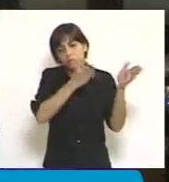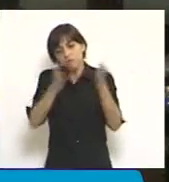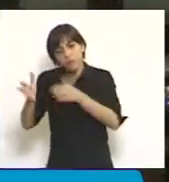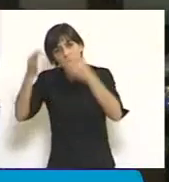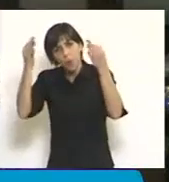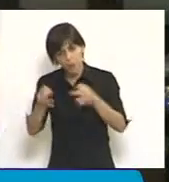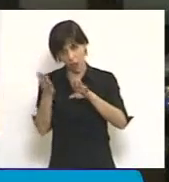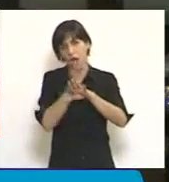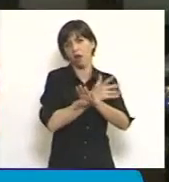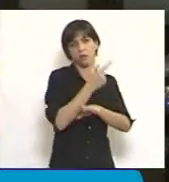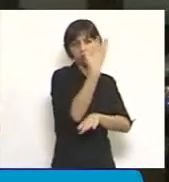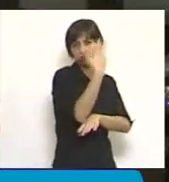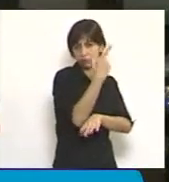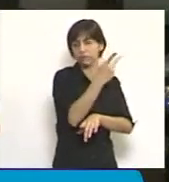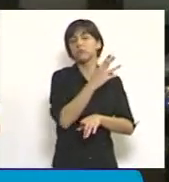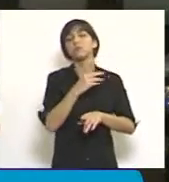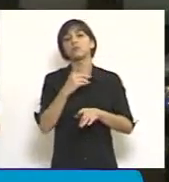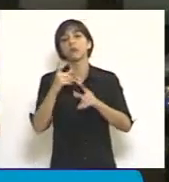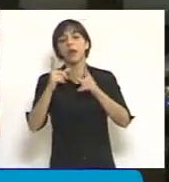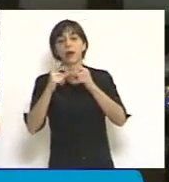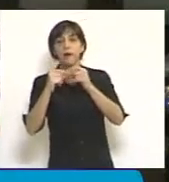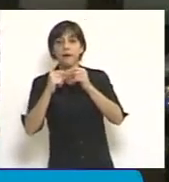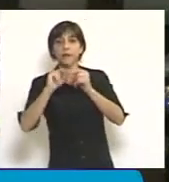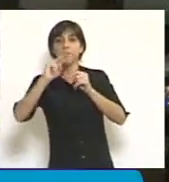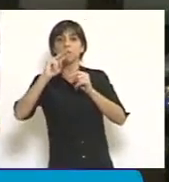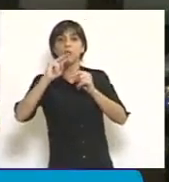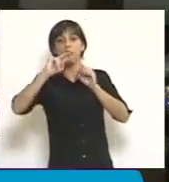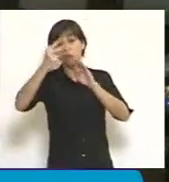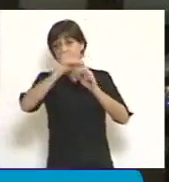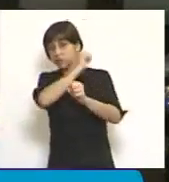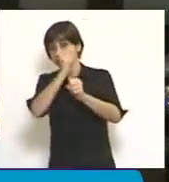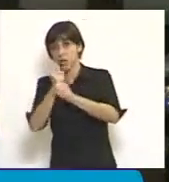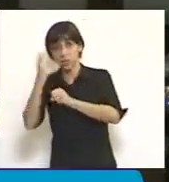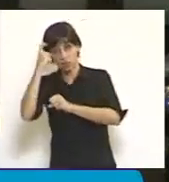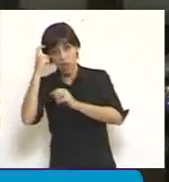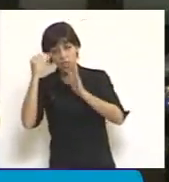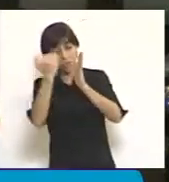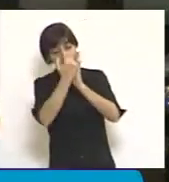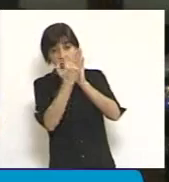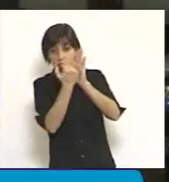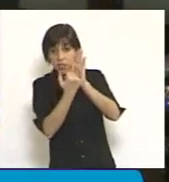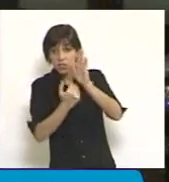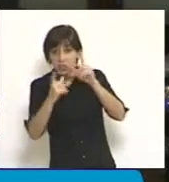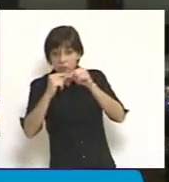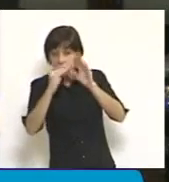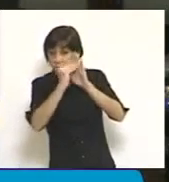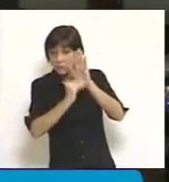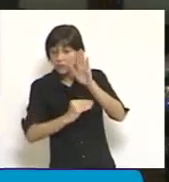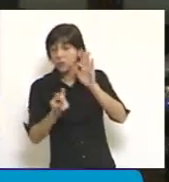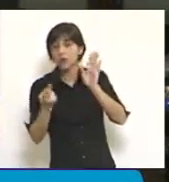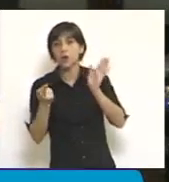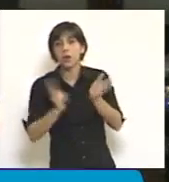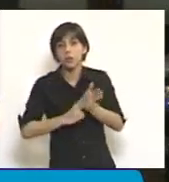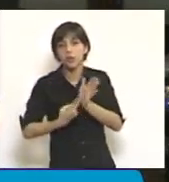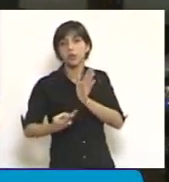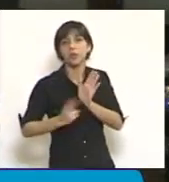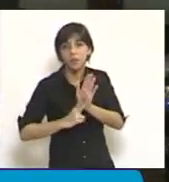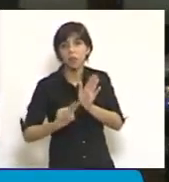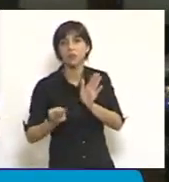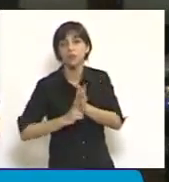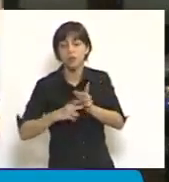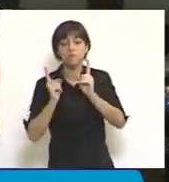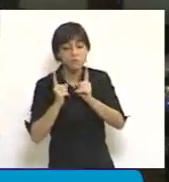no nos parece razonable. Debo decir, además, que la ley de organización, en sus primeros artículos,